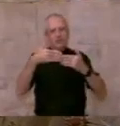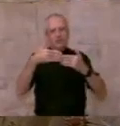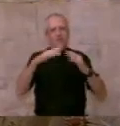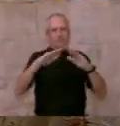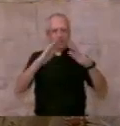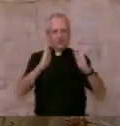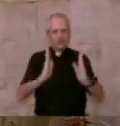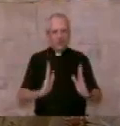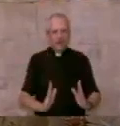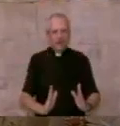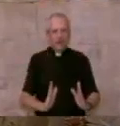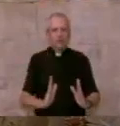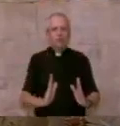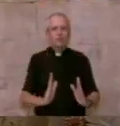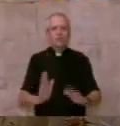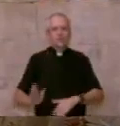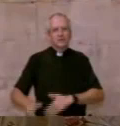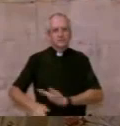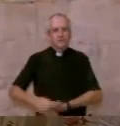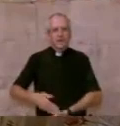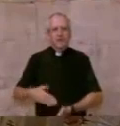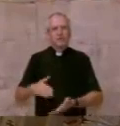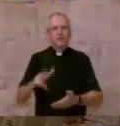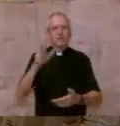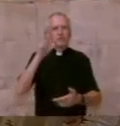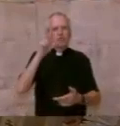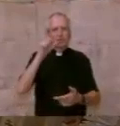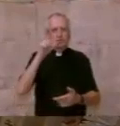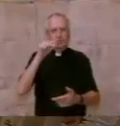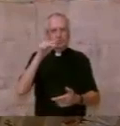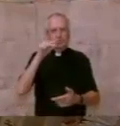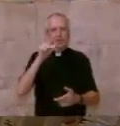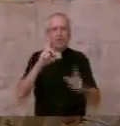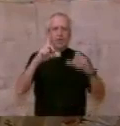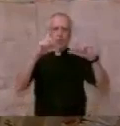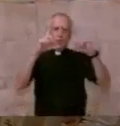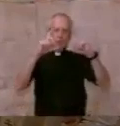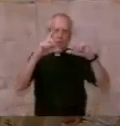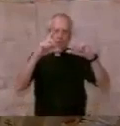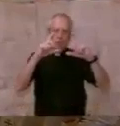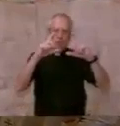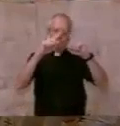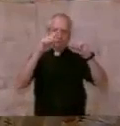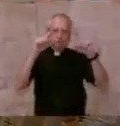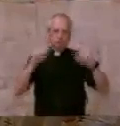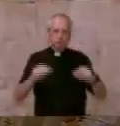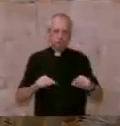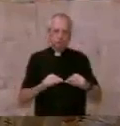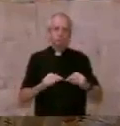Principal del Seminario Diocesano de Tortosa, en una foto